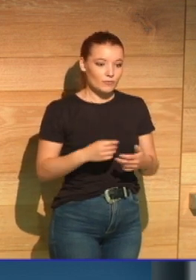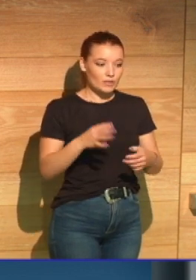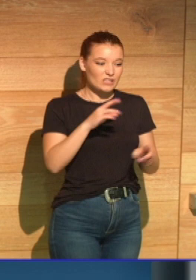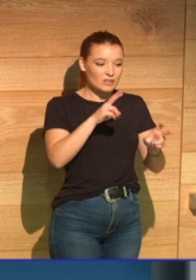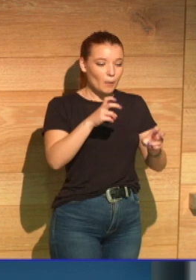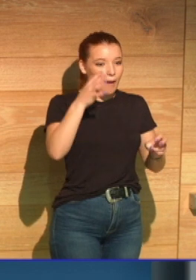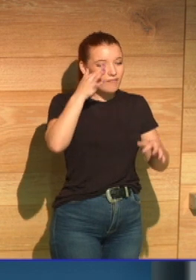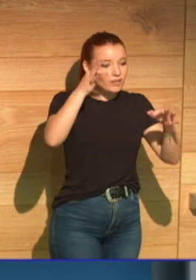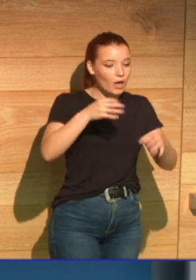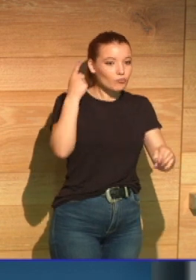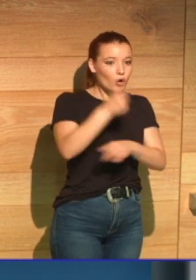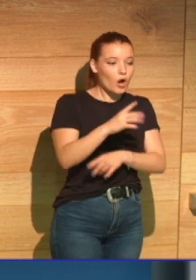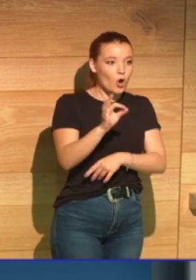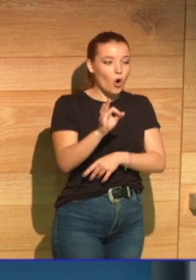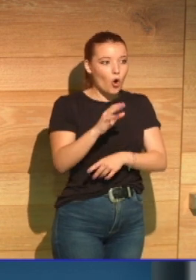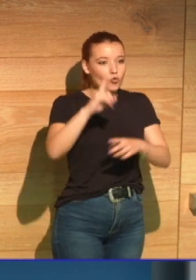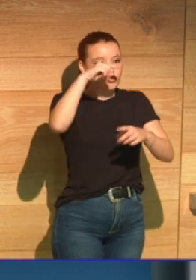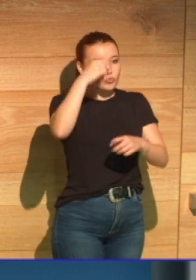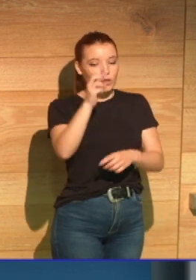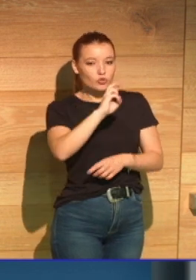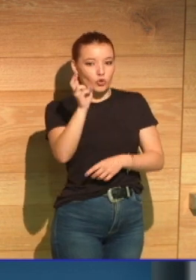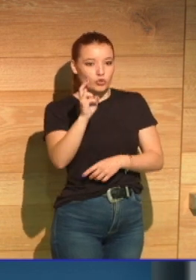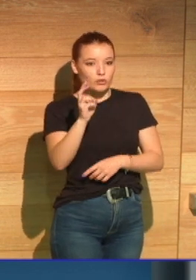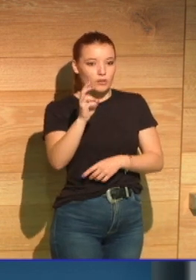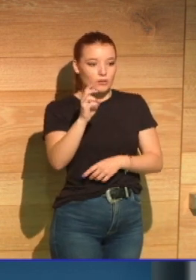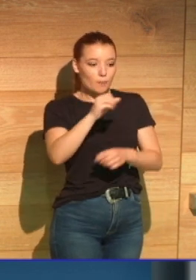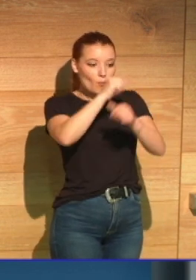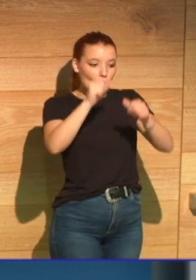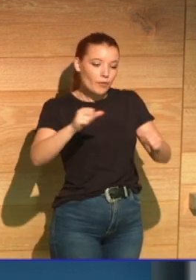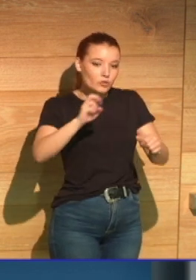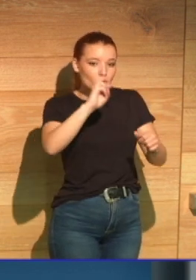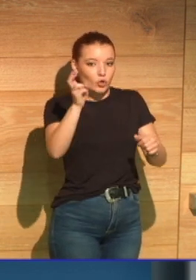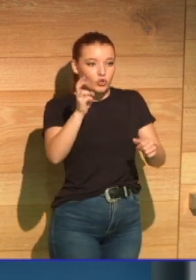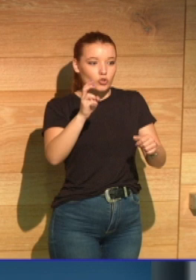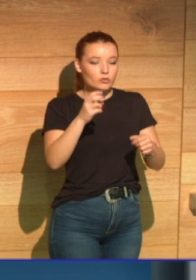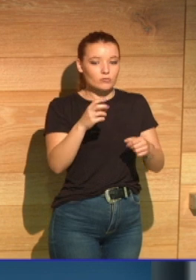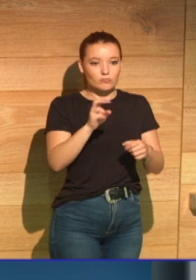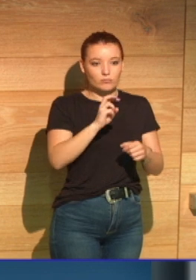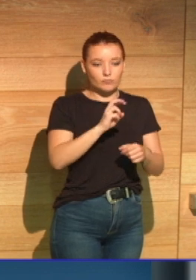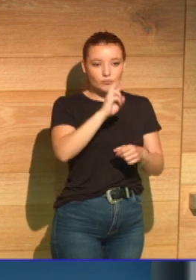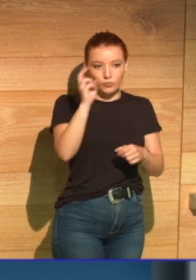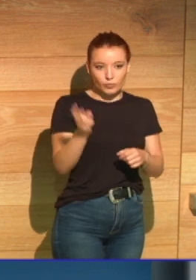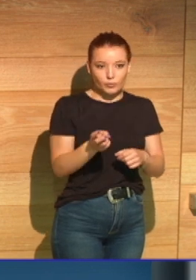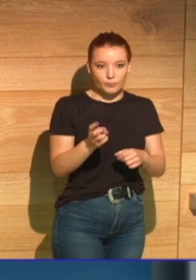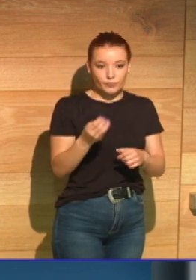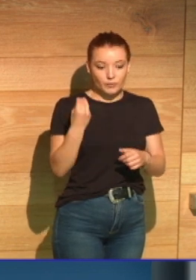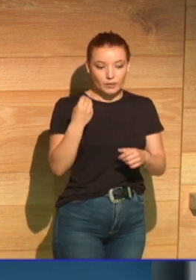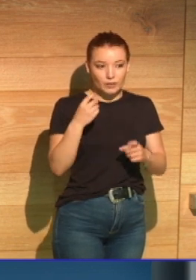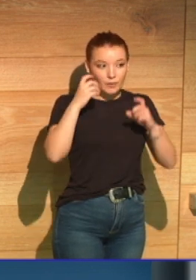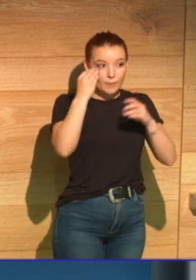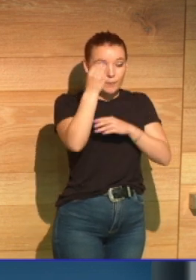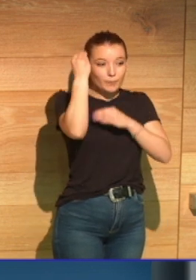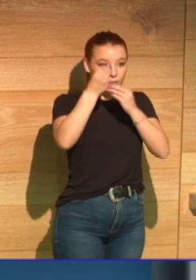la invisibilidad de otros saberes, de otras culturas, de otros modelos, de otros formatos, y pensarnos de una manera multicultural, por